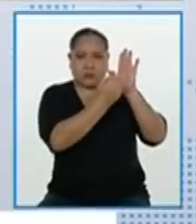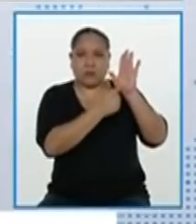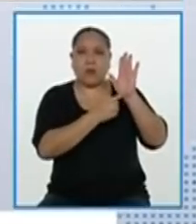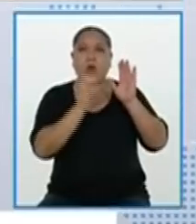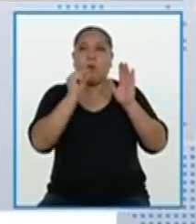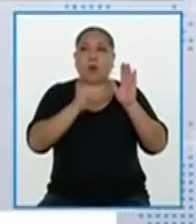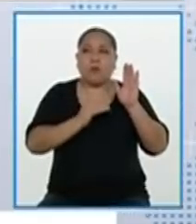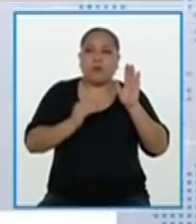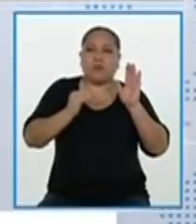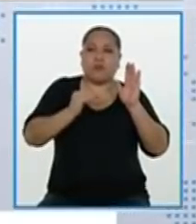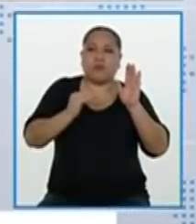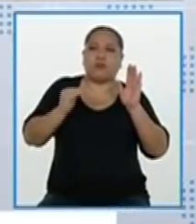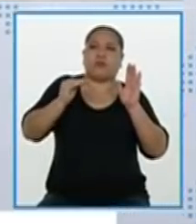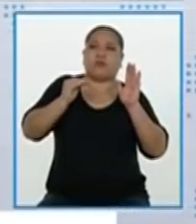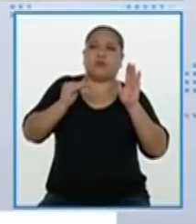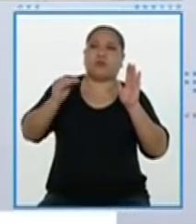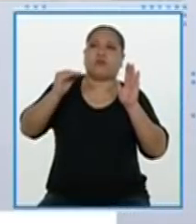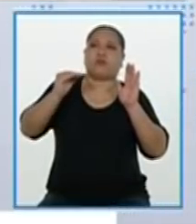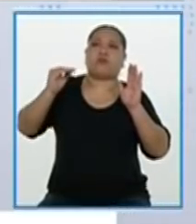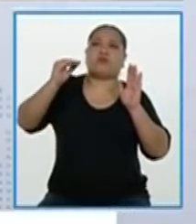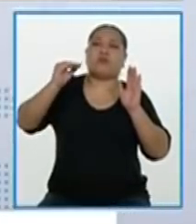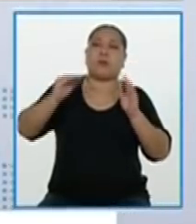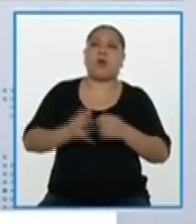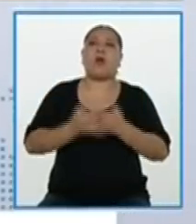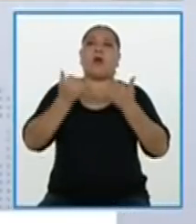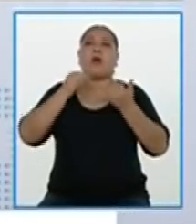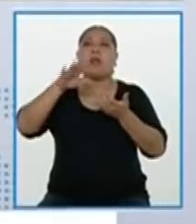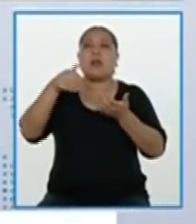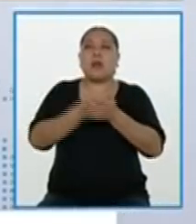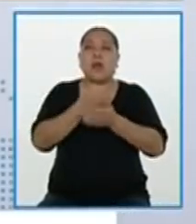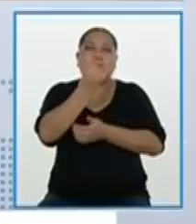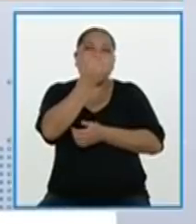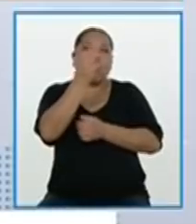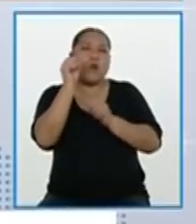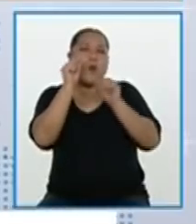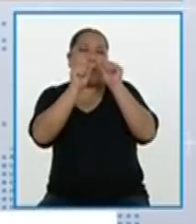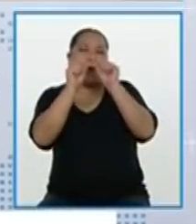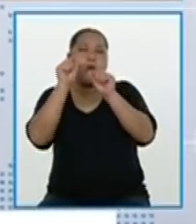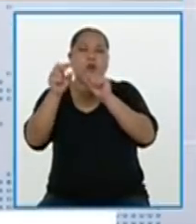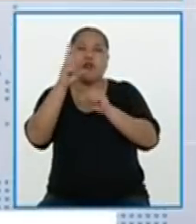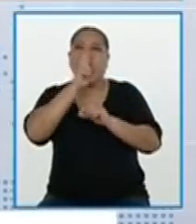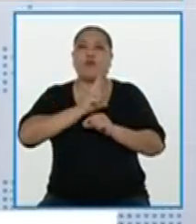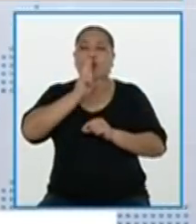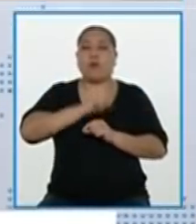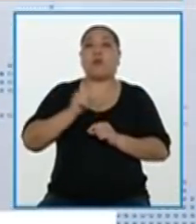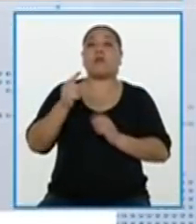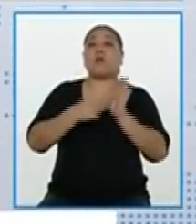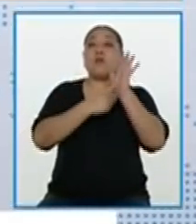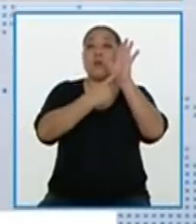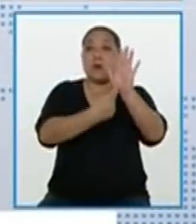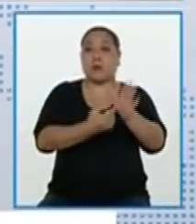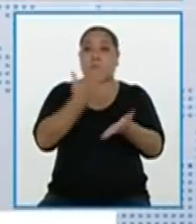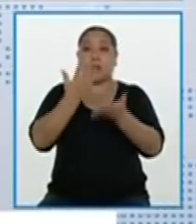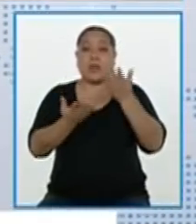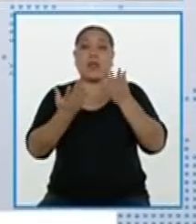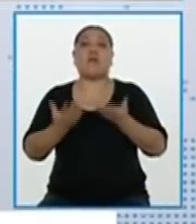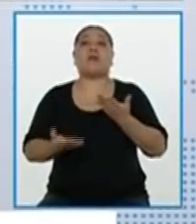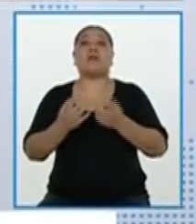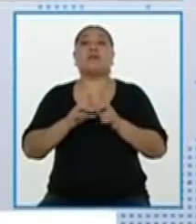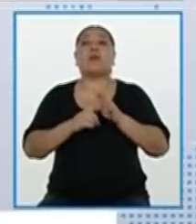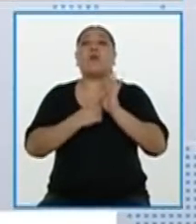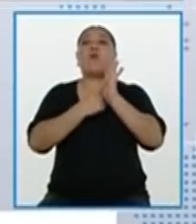toda una región igual cuando de repente las realidades dentro de ella pueden ser distintas. Y ese término quirúrgico también lo volvió a repetir ayer el